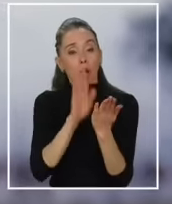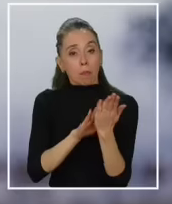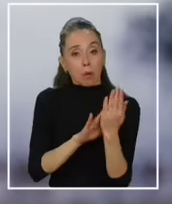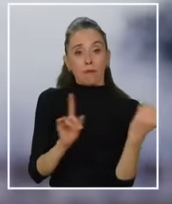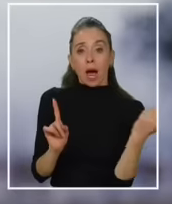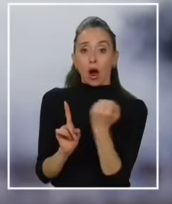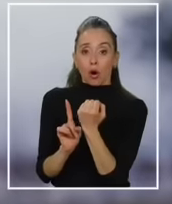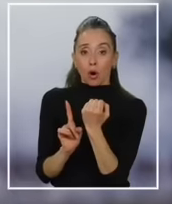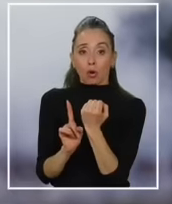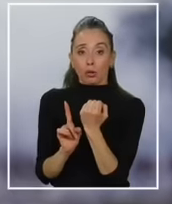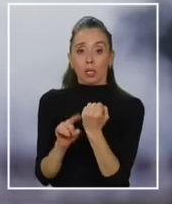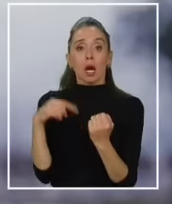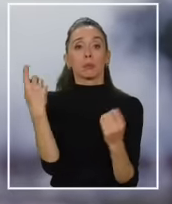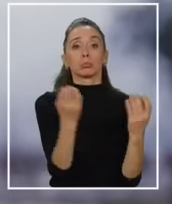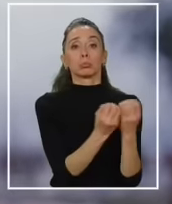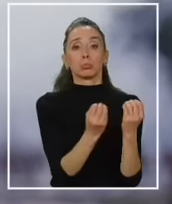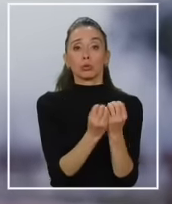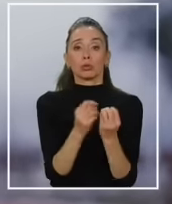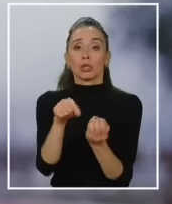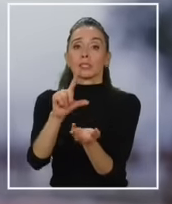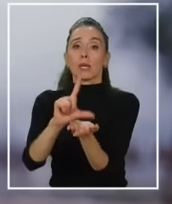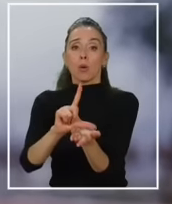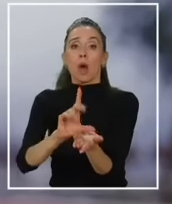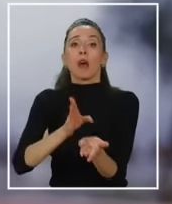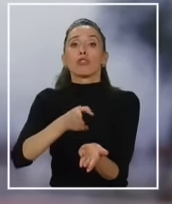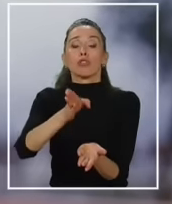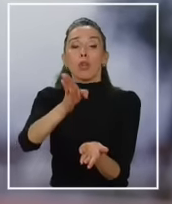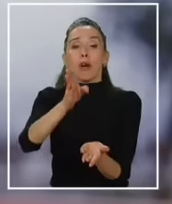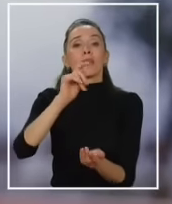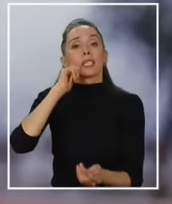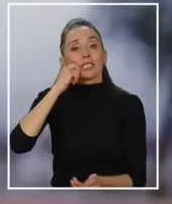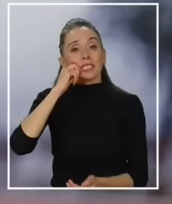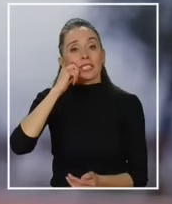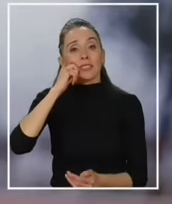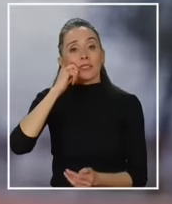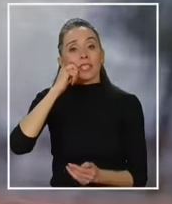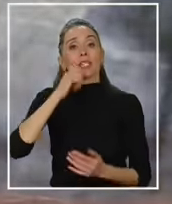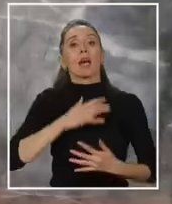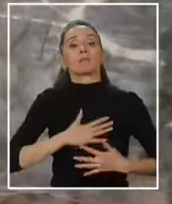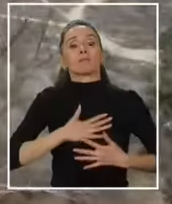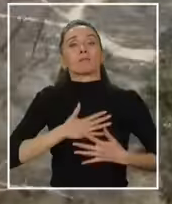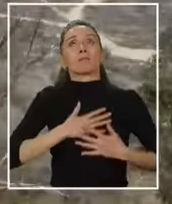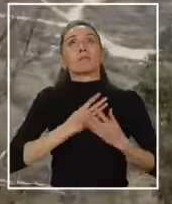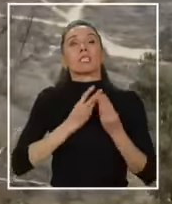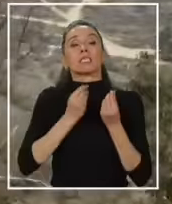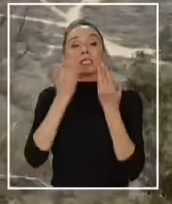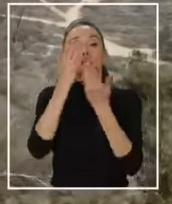en su contra, para muchos este lugar todavía es sinónimo de espiritualidad.